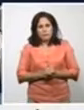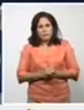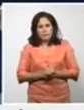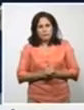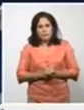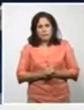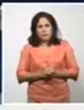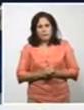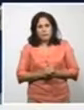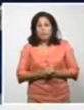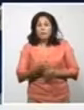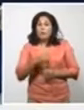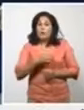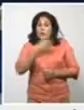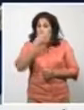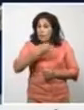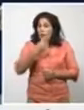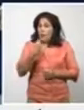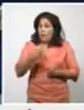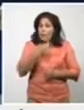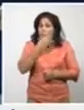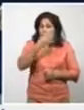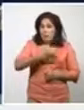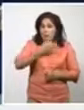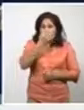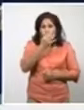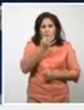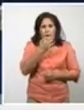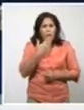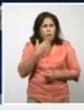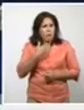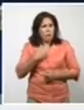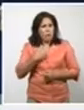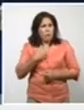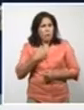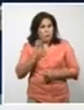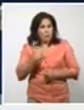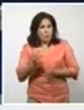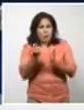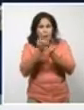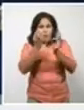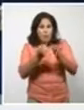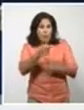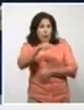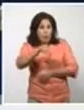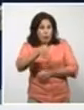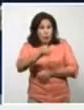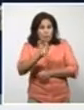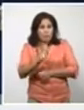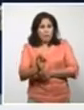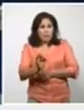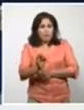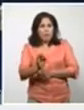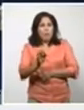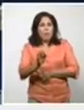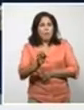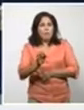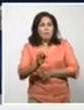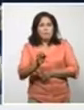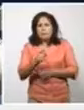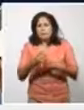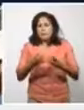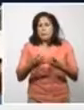Tenemos que decir que este comportamiento de los casos confirmados en el día de hoy, pues hacen que